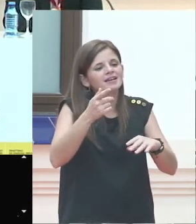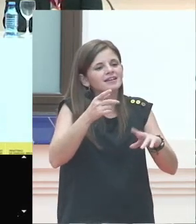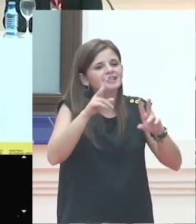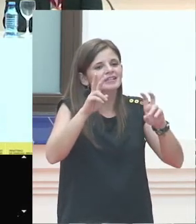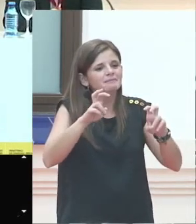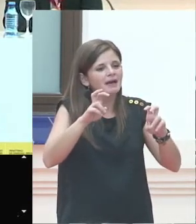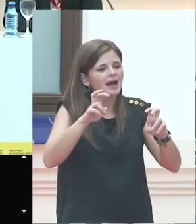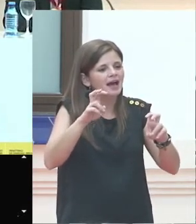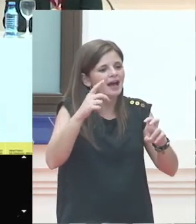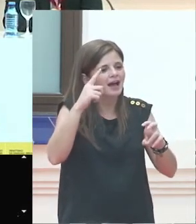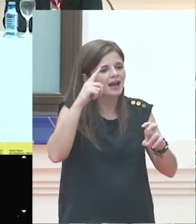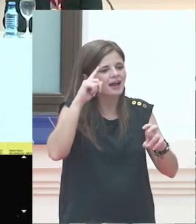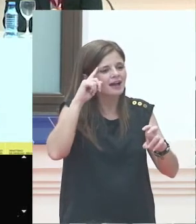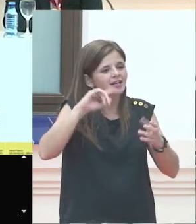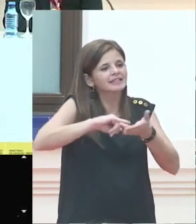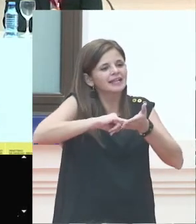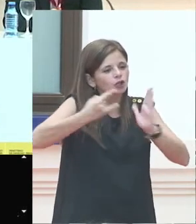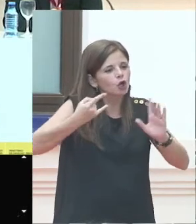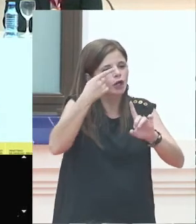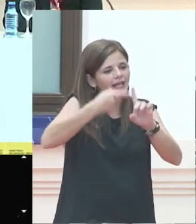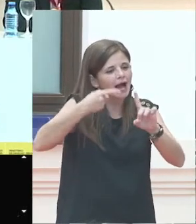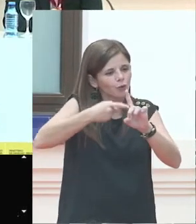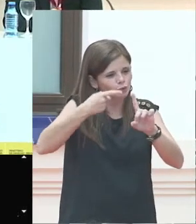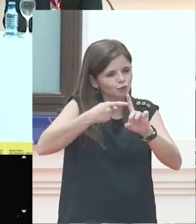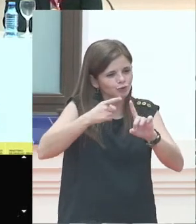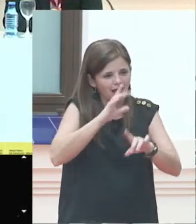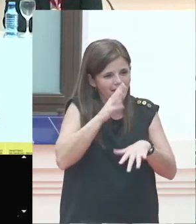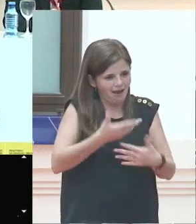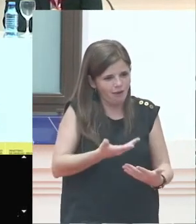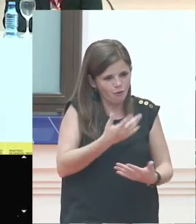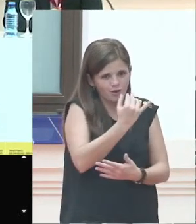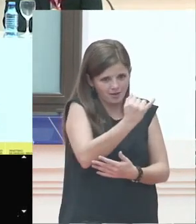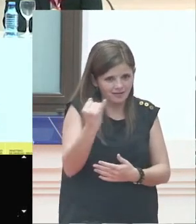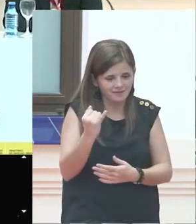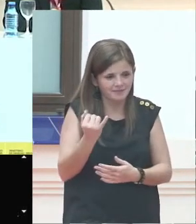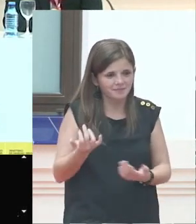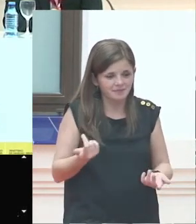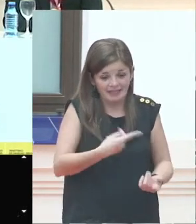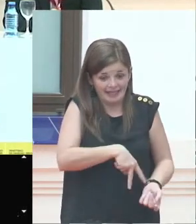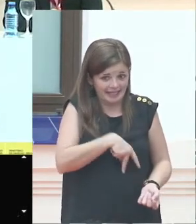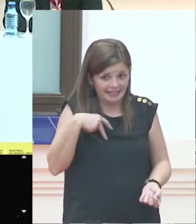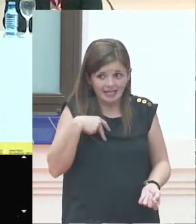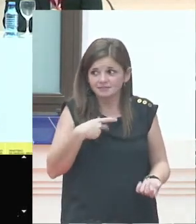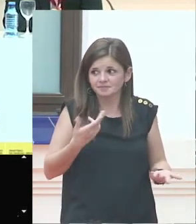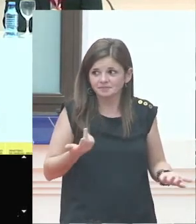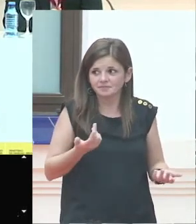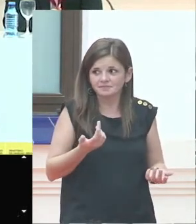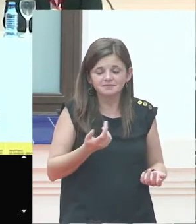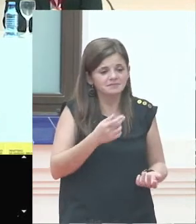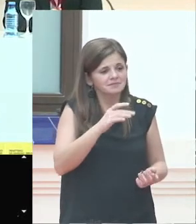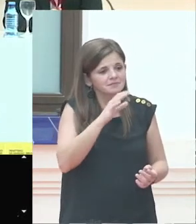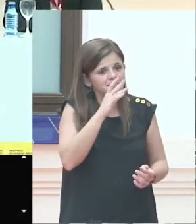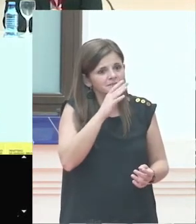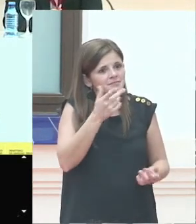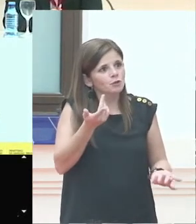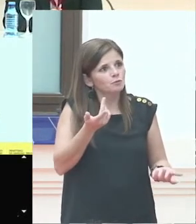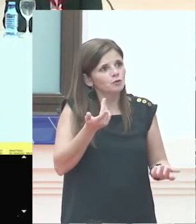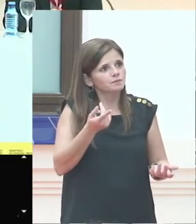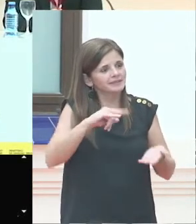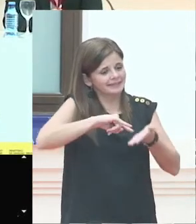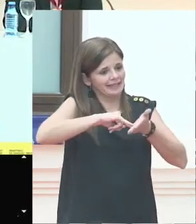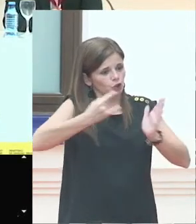estar por aquí, que se dedique más bien a formar a las personas con diversidad funcional o personas que trabajan con ella